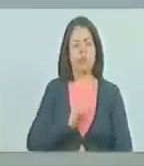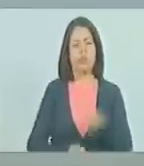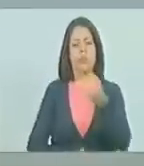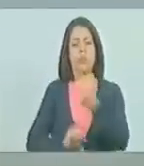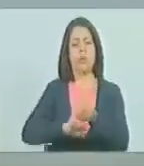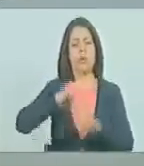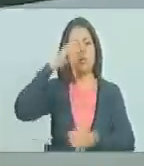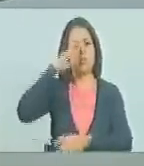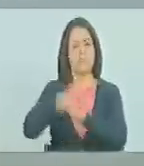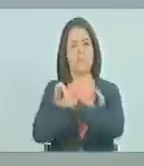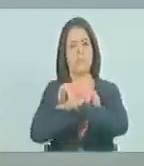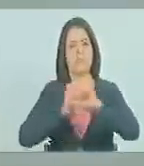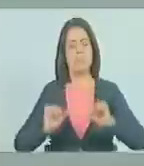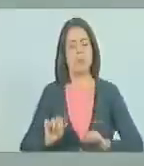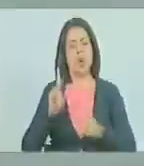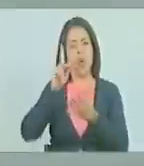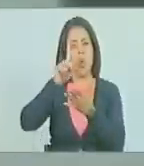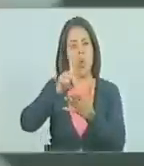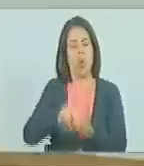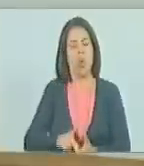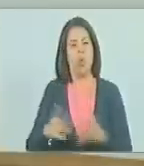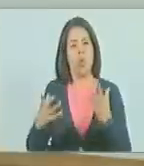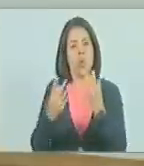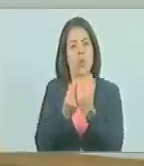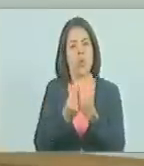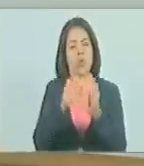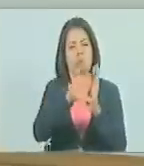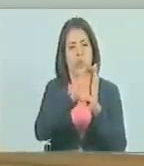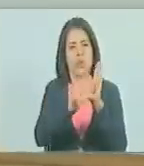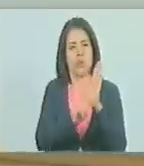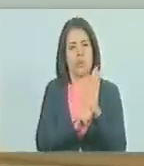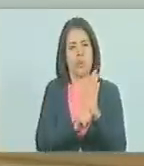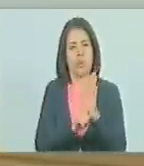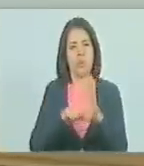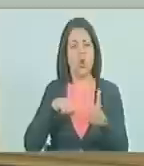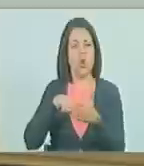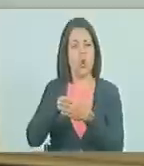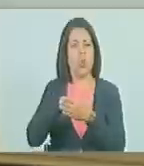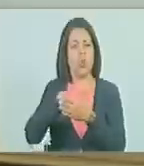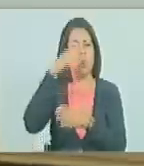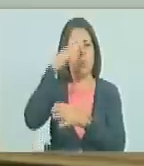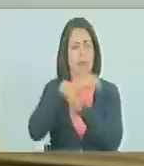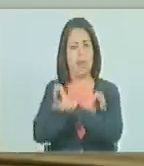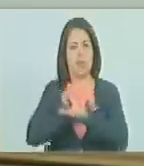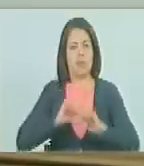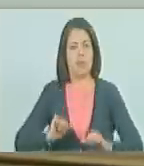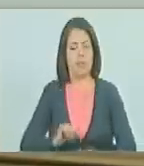a los soldados patriotas que hoy se han puesto del lado de la Constitución, un golpe militar.